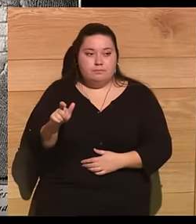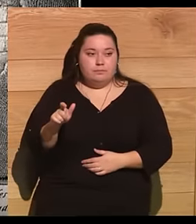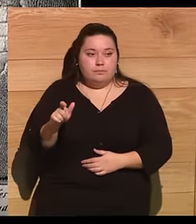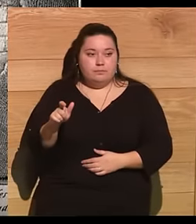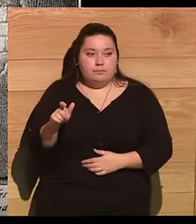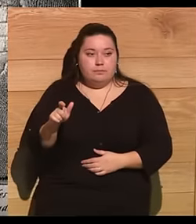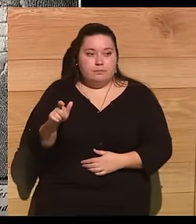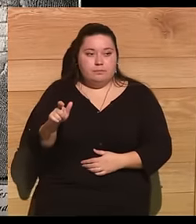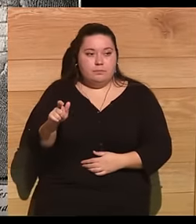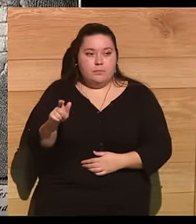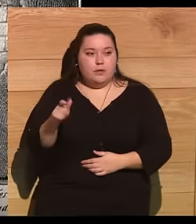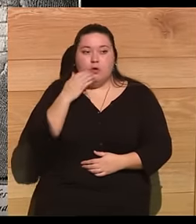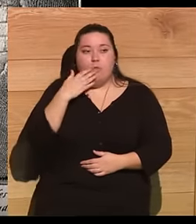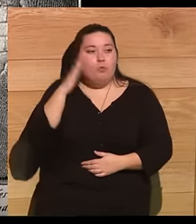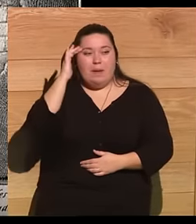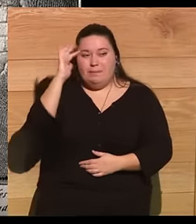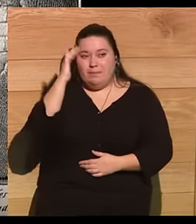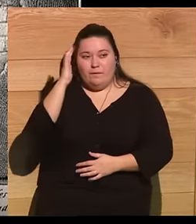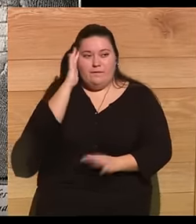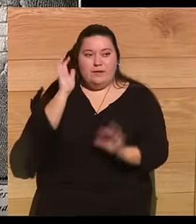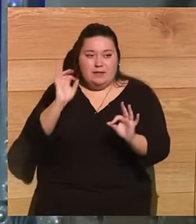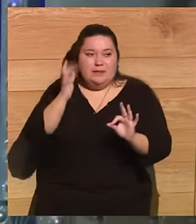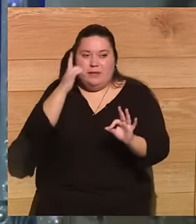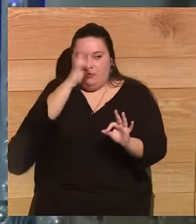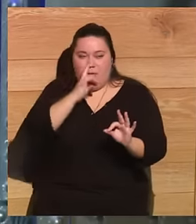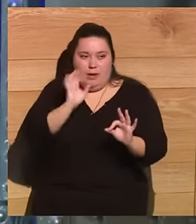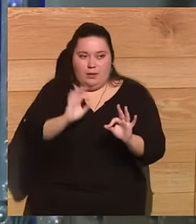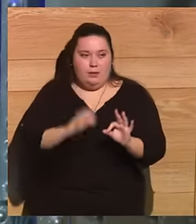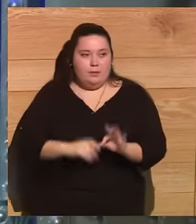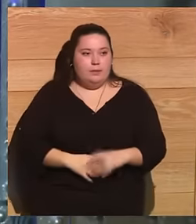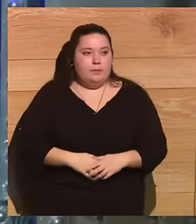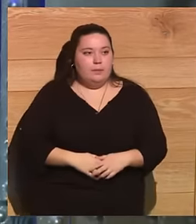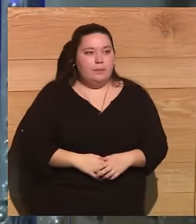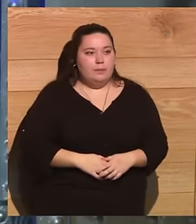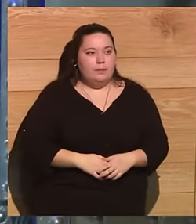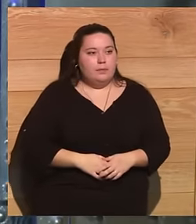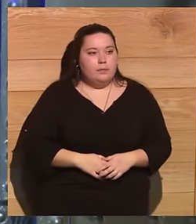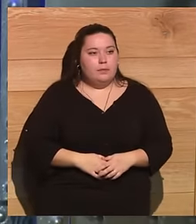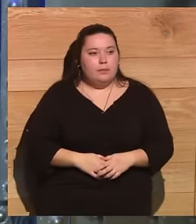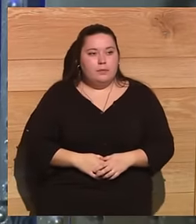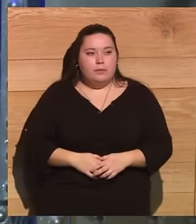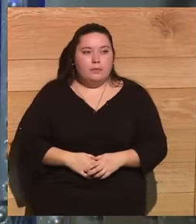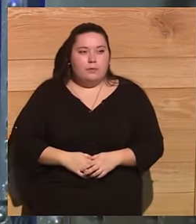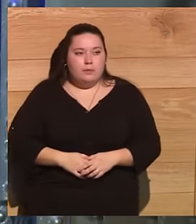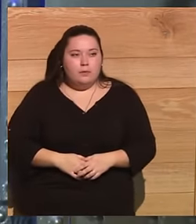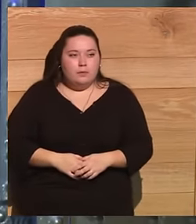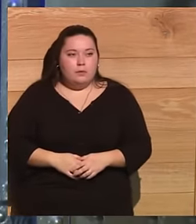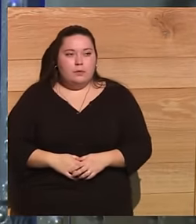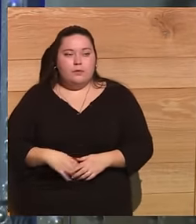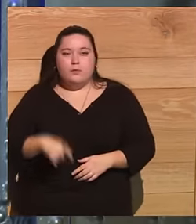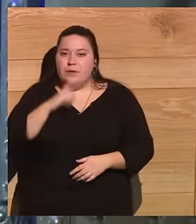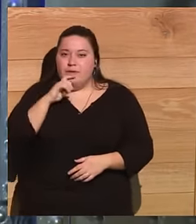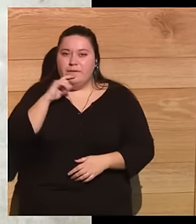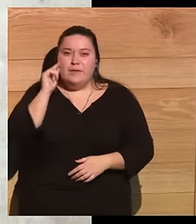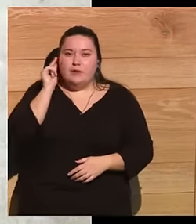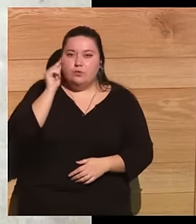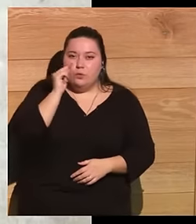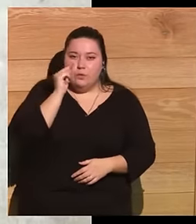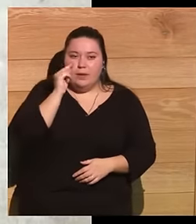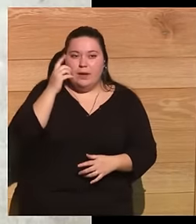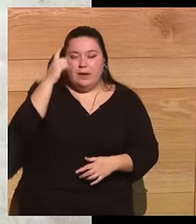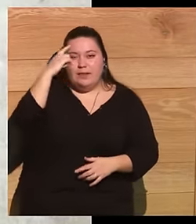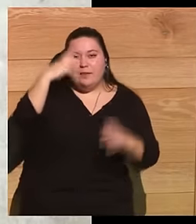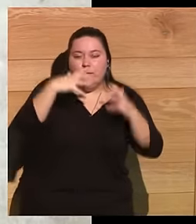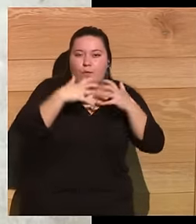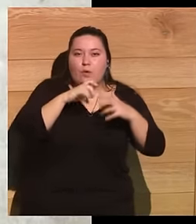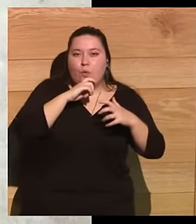hoy. Bueno, esto es solo una fantasía lo que estamos viendo en esta imagen, pero era muy difícil descubrir cómo funciona el cerebro.